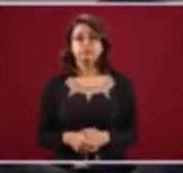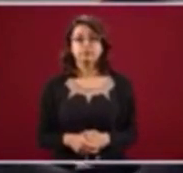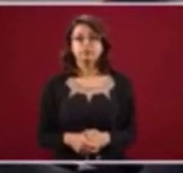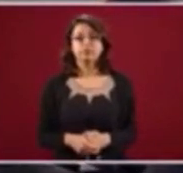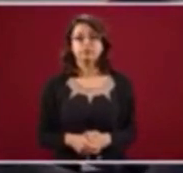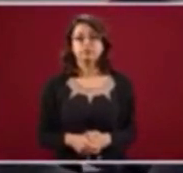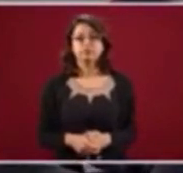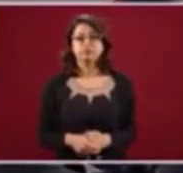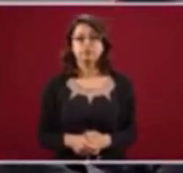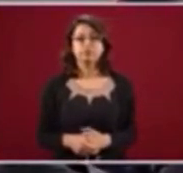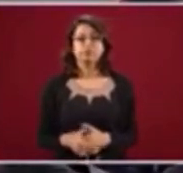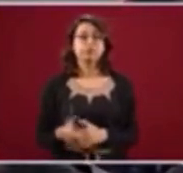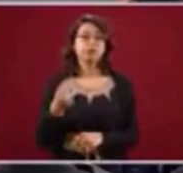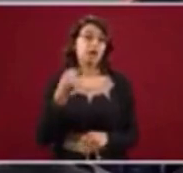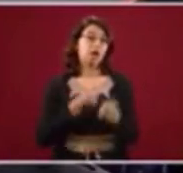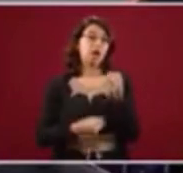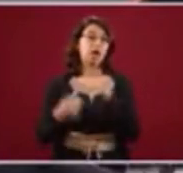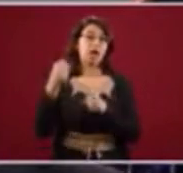de la época